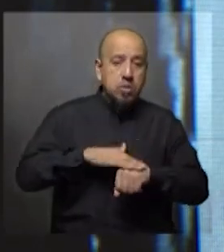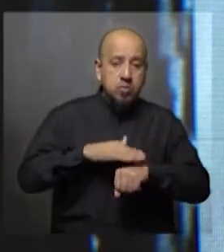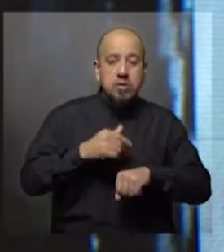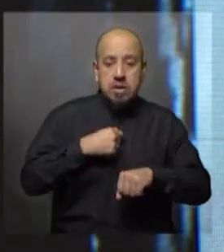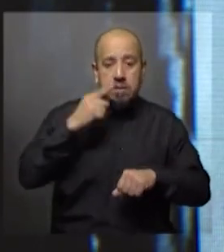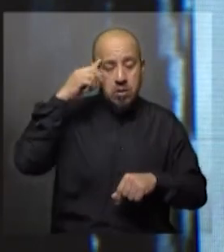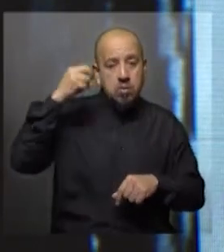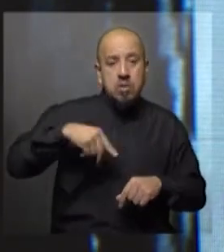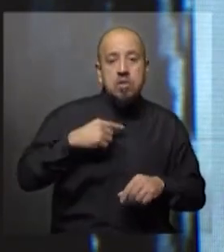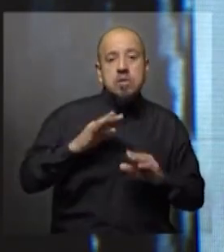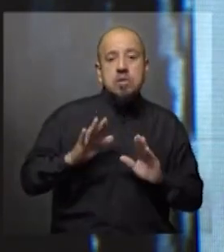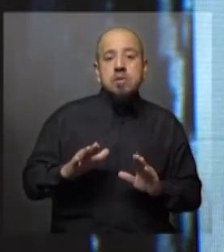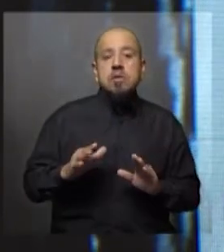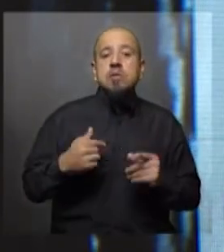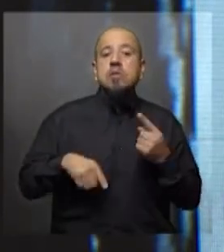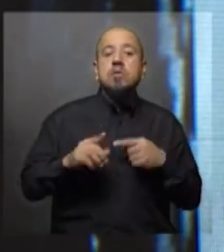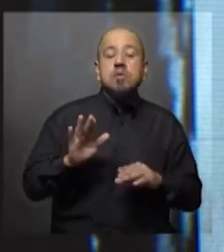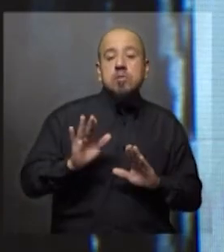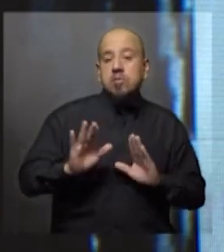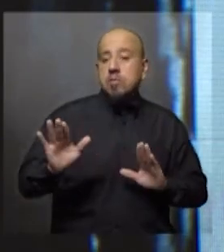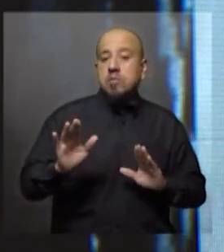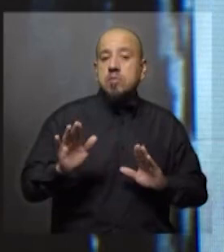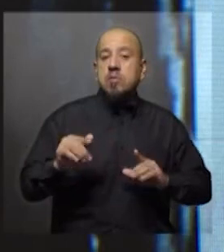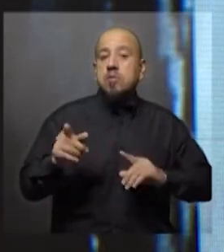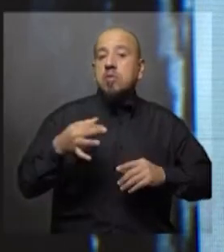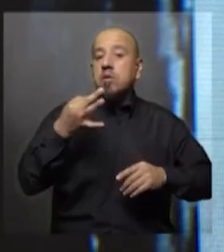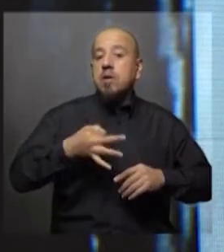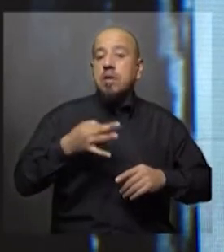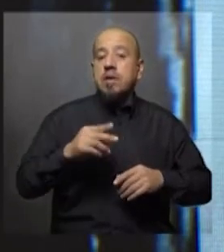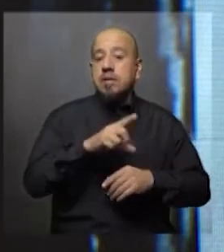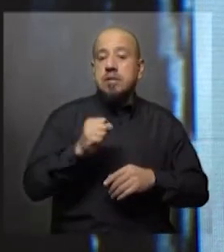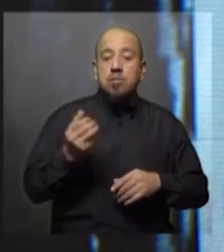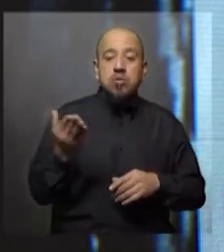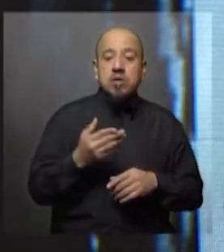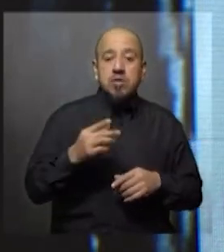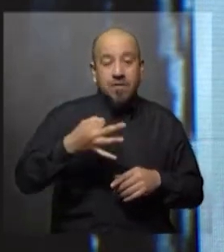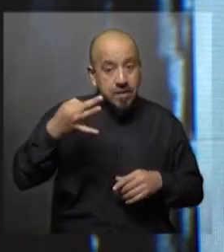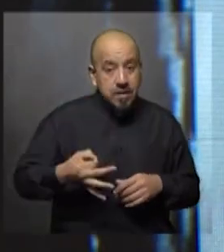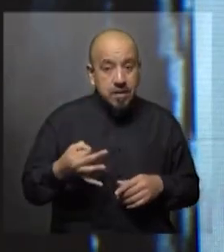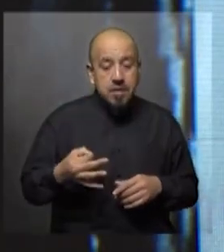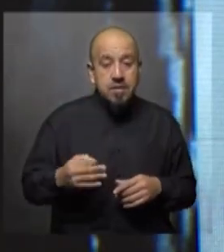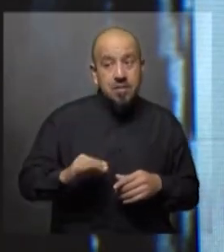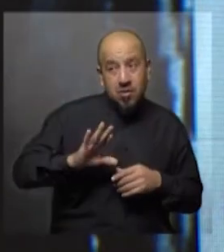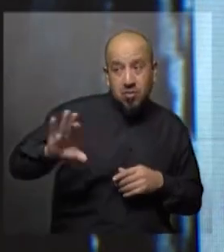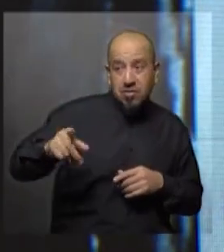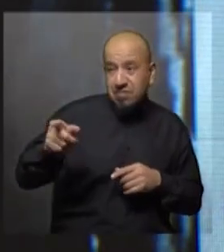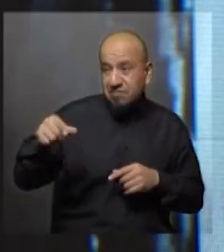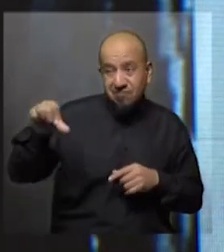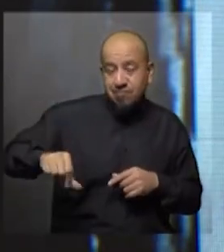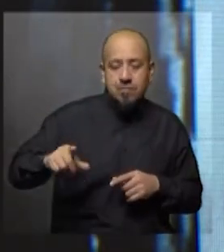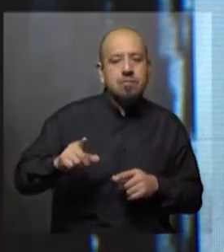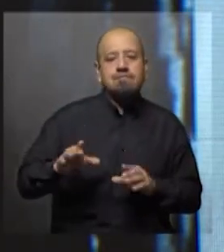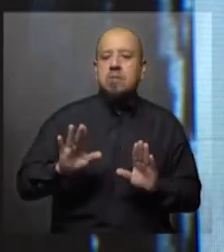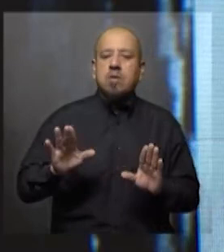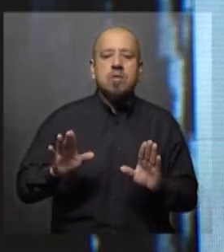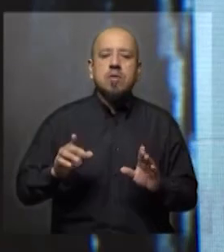y no ponerse desde el lugar de quien supuestamente tiene la verdad absoluta no y descalifica todas las demás posturas esto esto